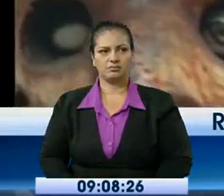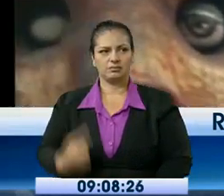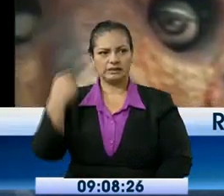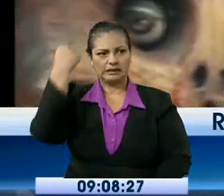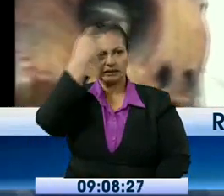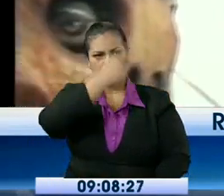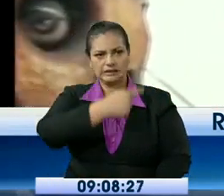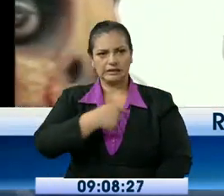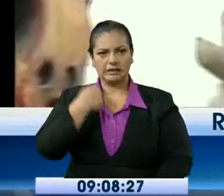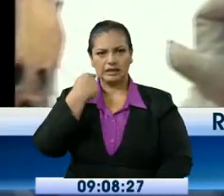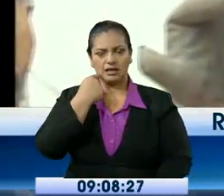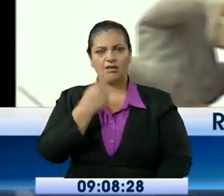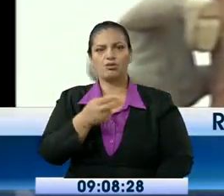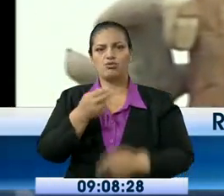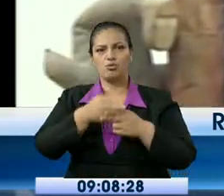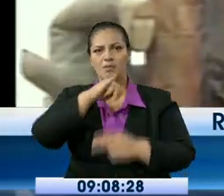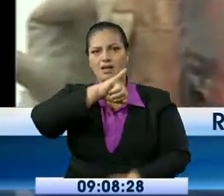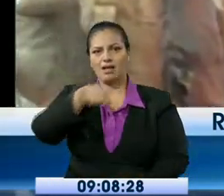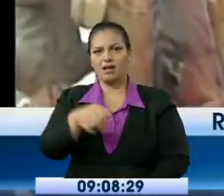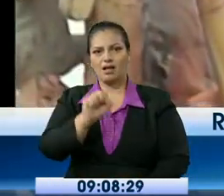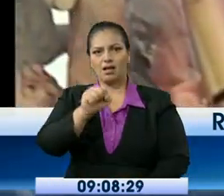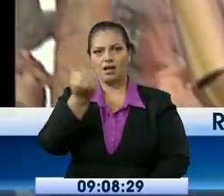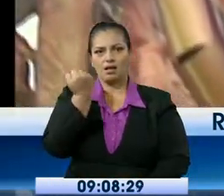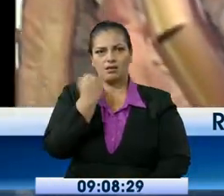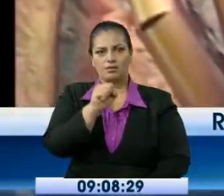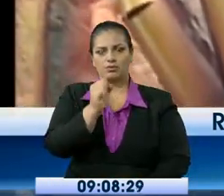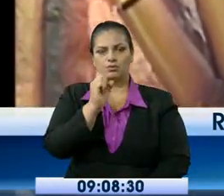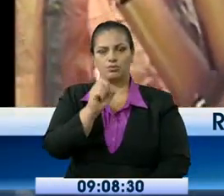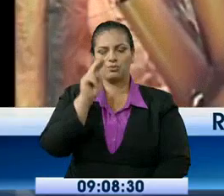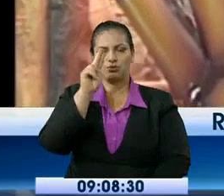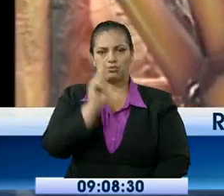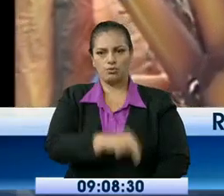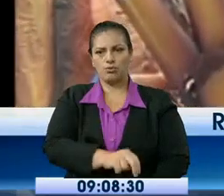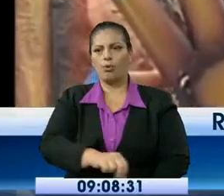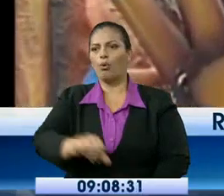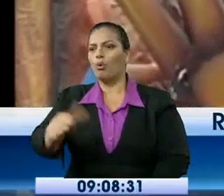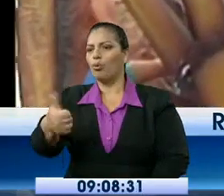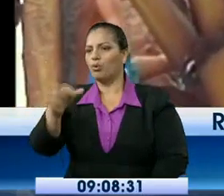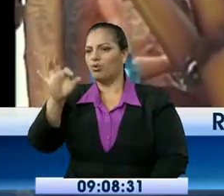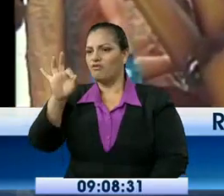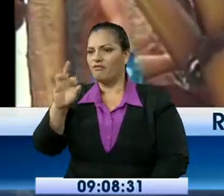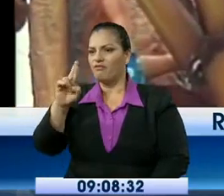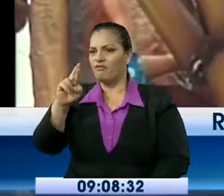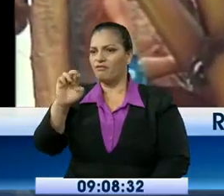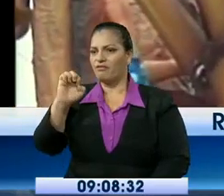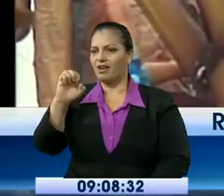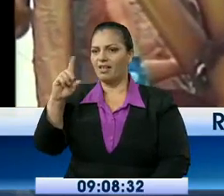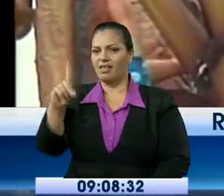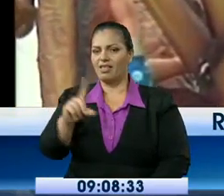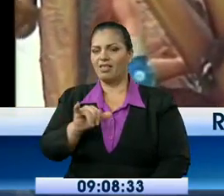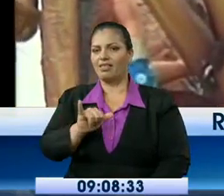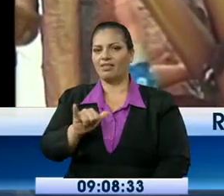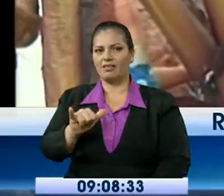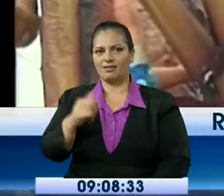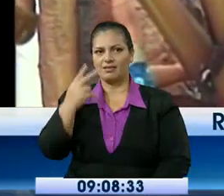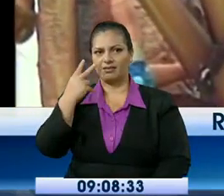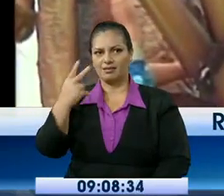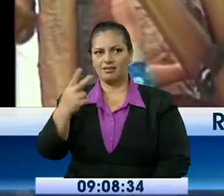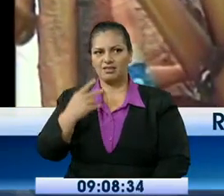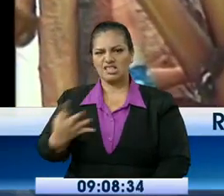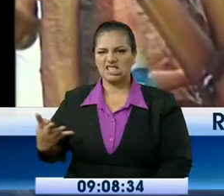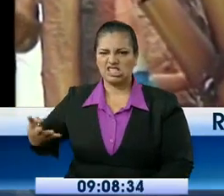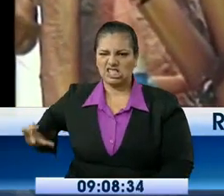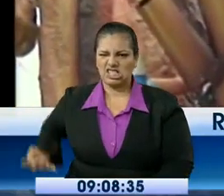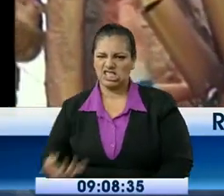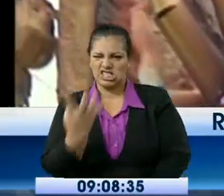de Jason. Y allí, hacia la derecha, exactamente allí vemos las garras que forman parte del muñeco gigante de Freddy.